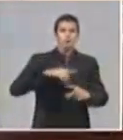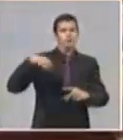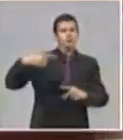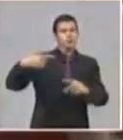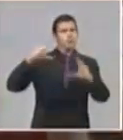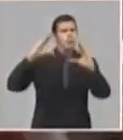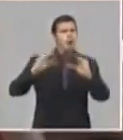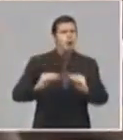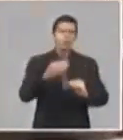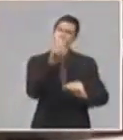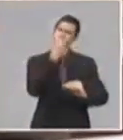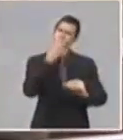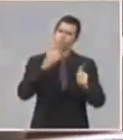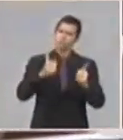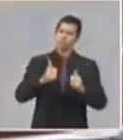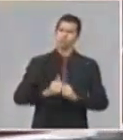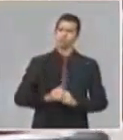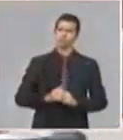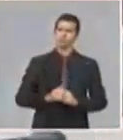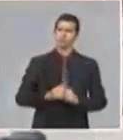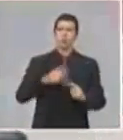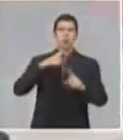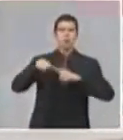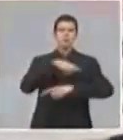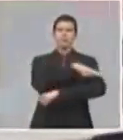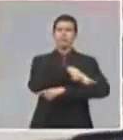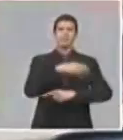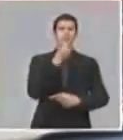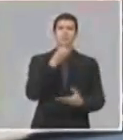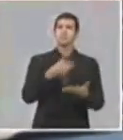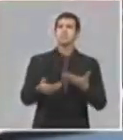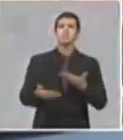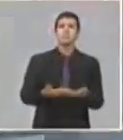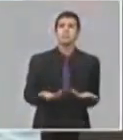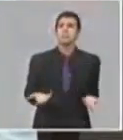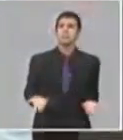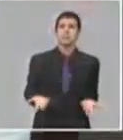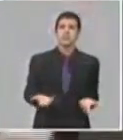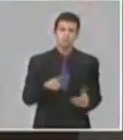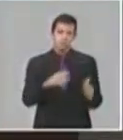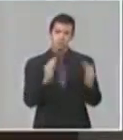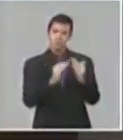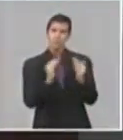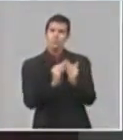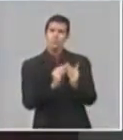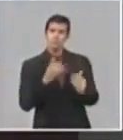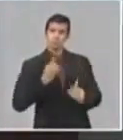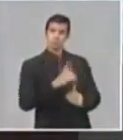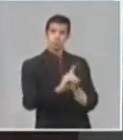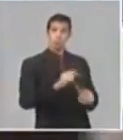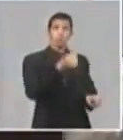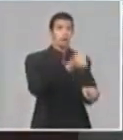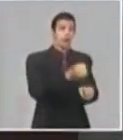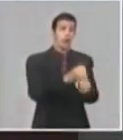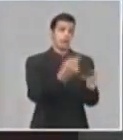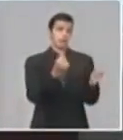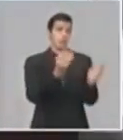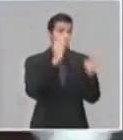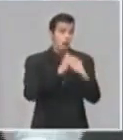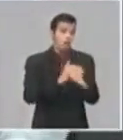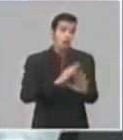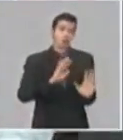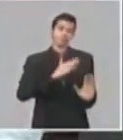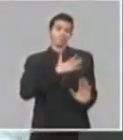y aquí todavía nos estamos gastando cuál es el per cápita que va a llegar a la gente de dónde sacamos un poquito para distribuir de manera